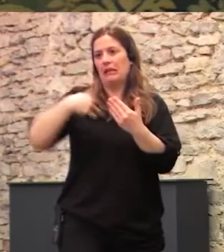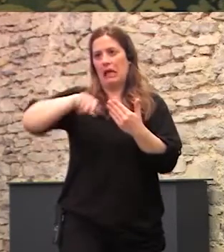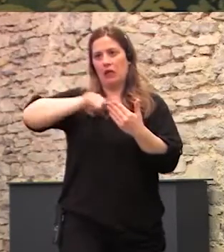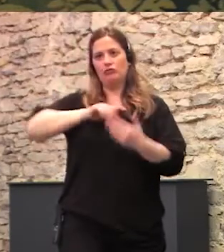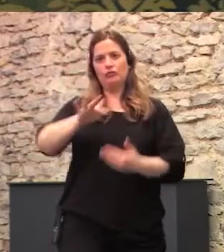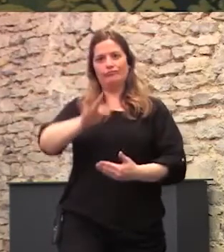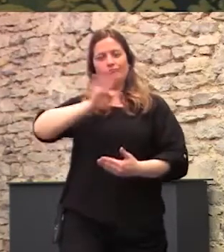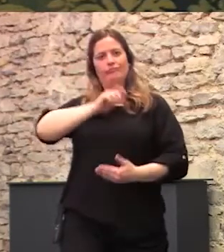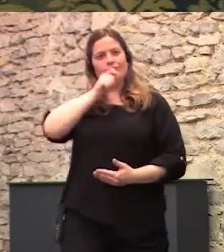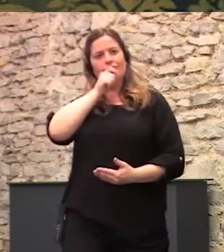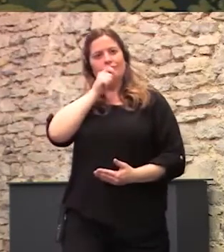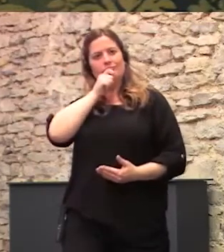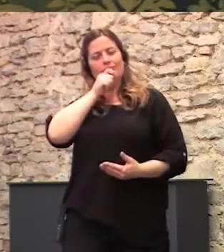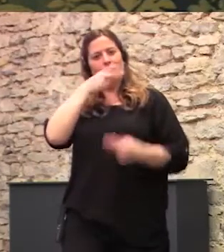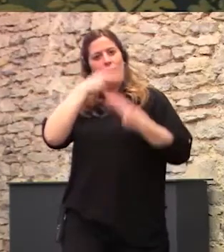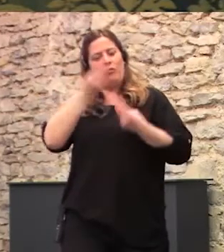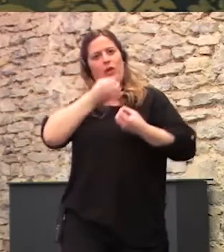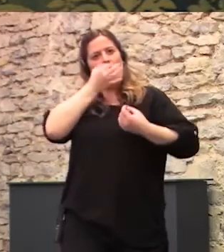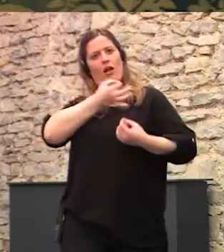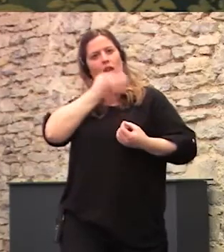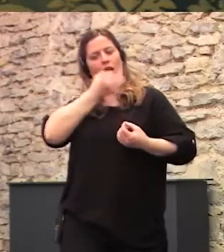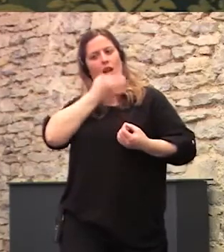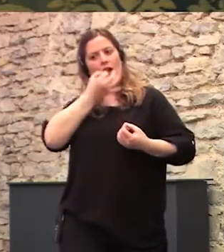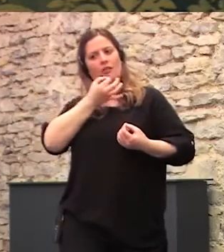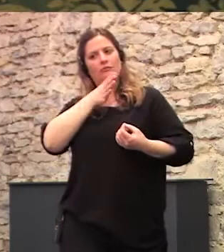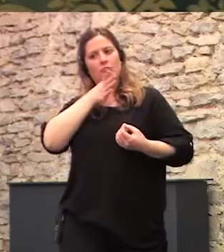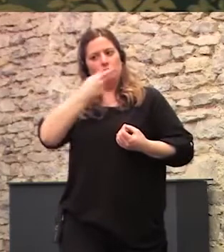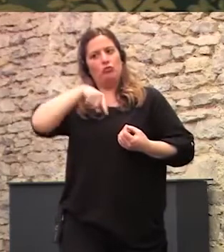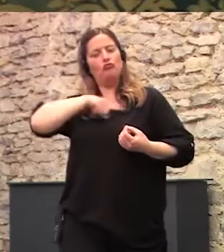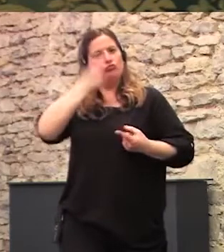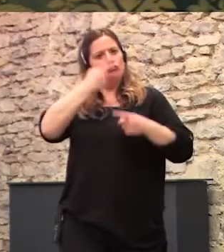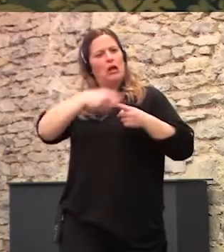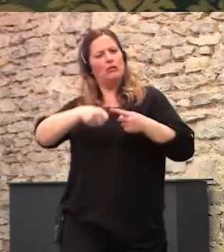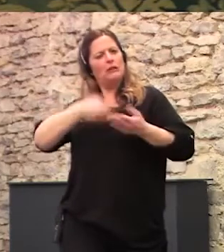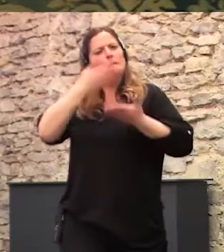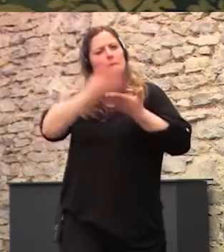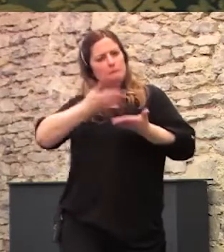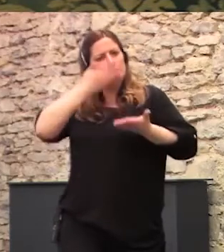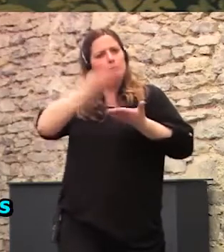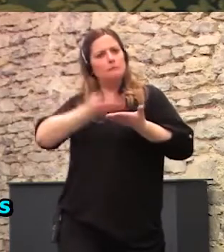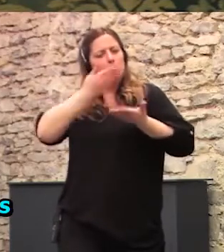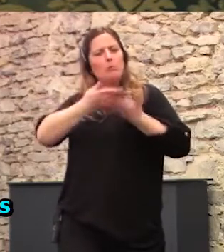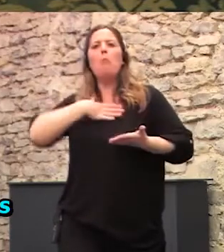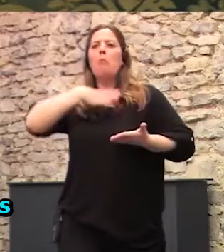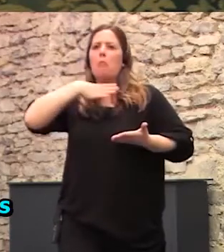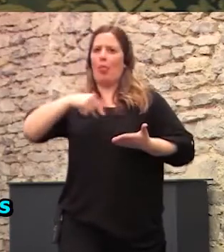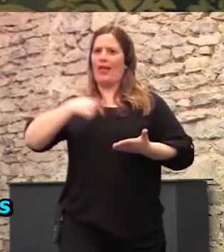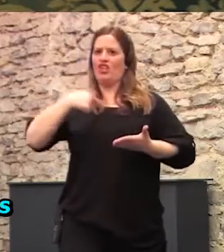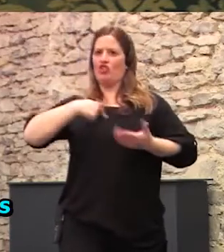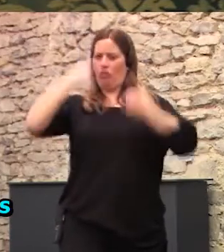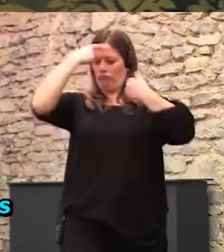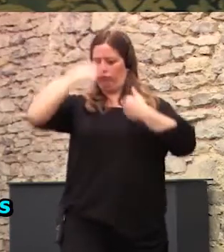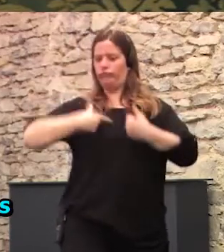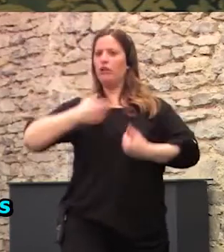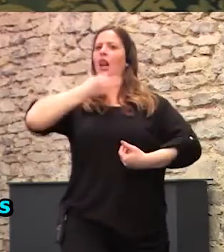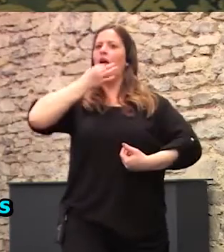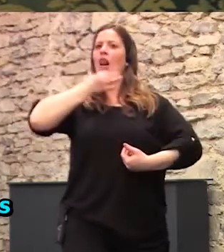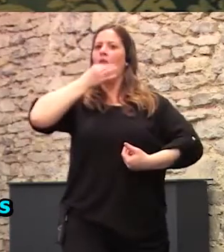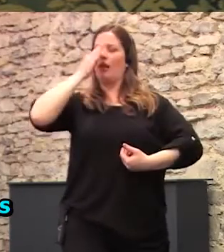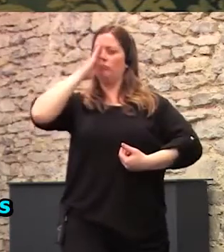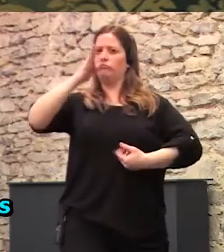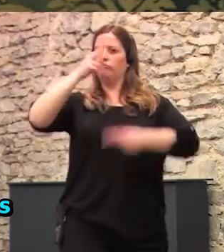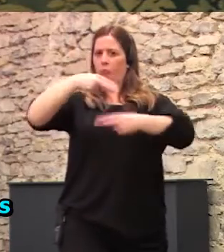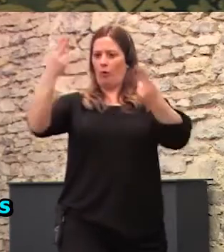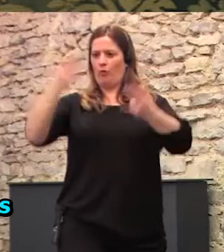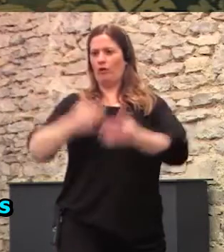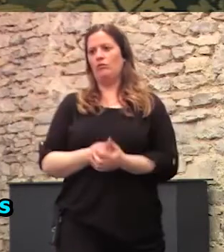porque una de las cosas que sí que reivindicamos es poder hablar en primera persona. Y eso muchas veces,